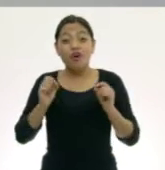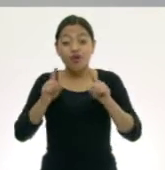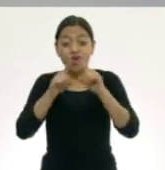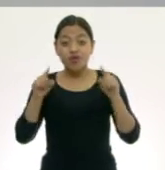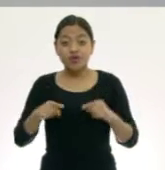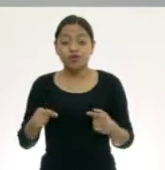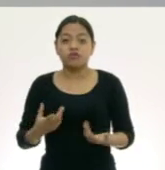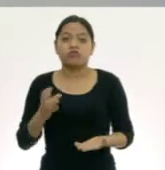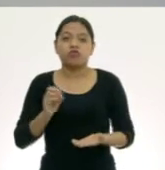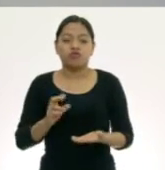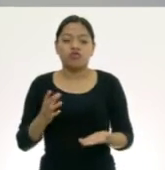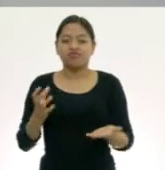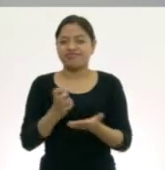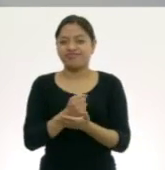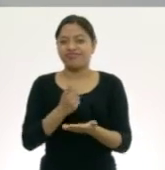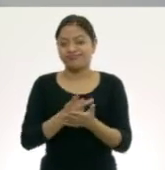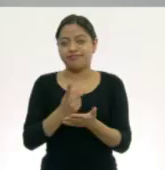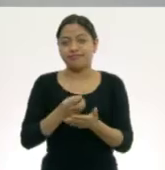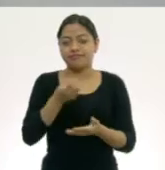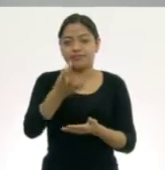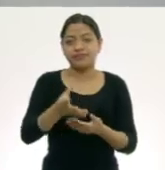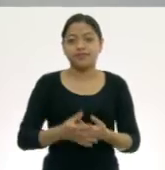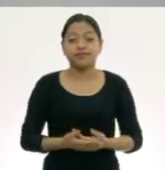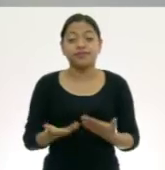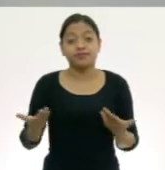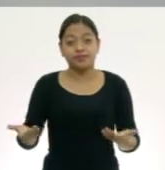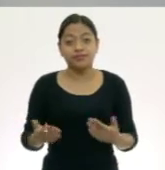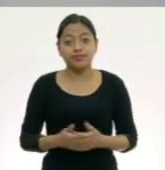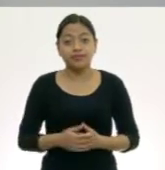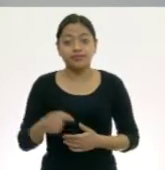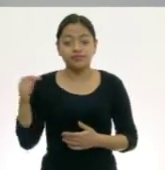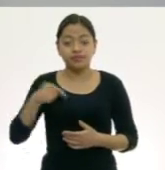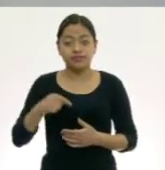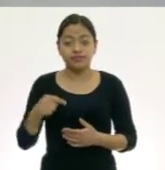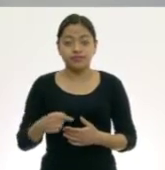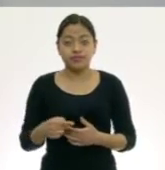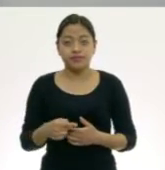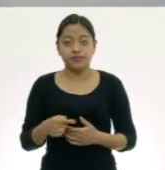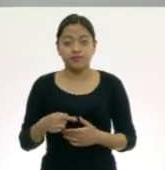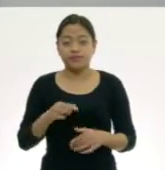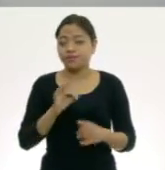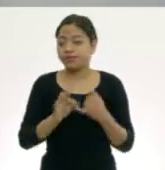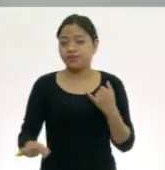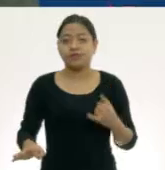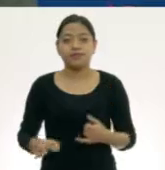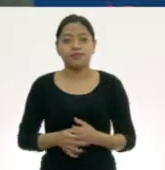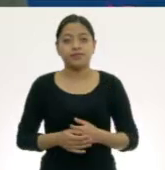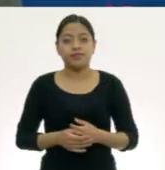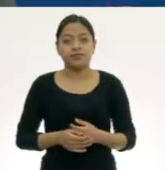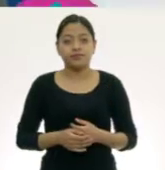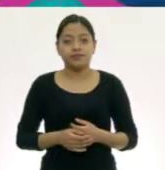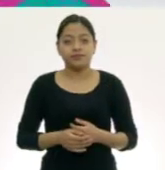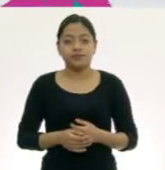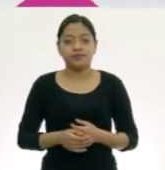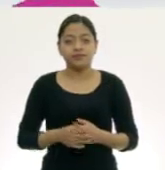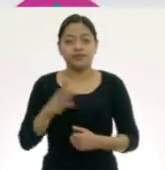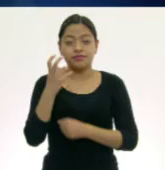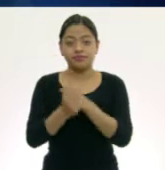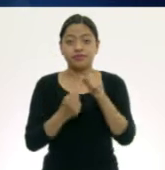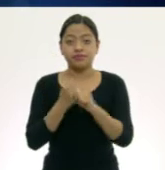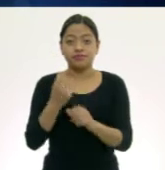un reconocimiento, menciónalo también. Y por último tenemos El último dice, en el